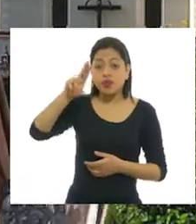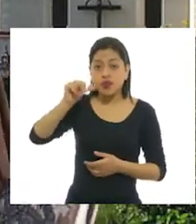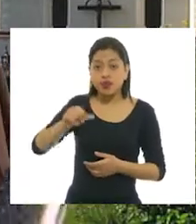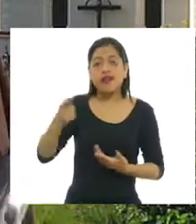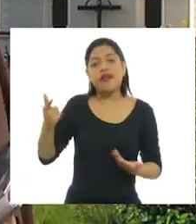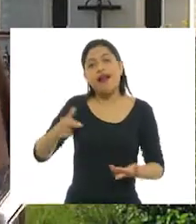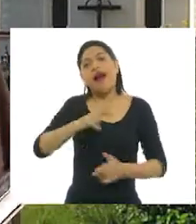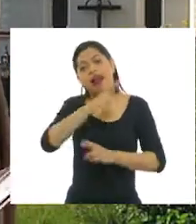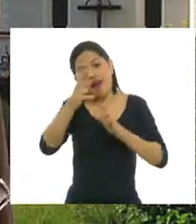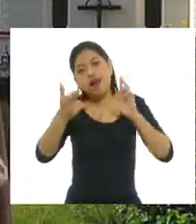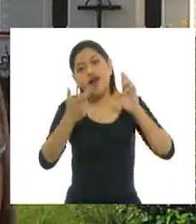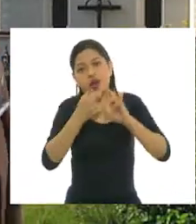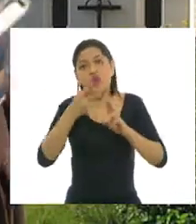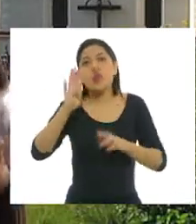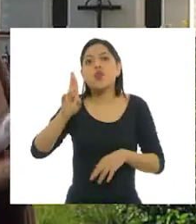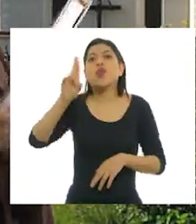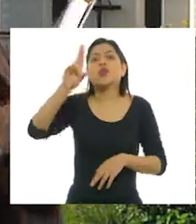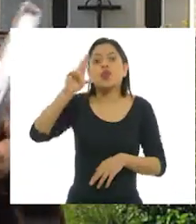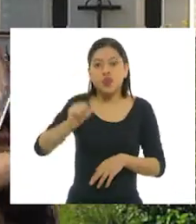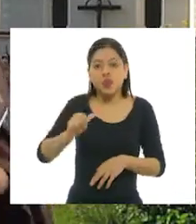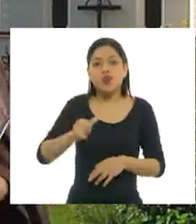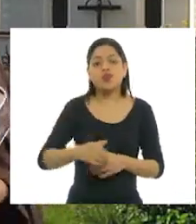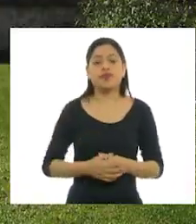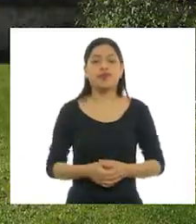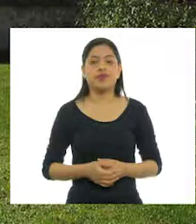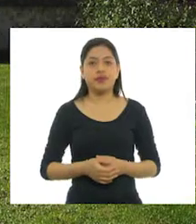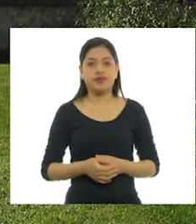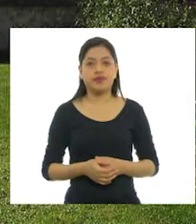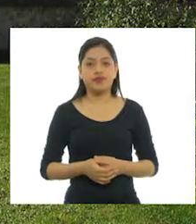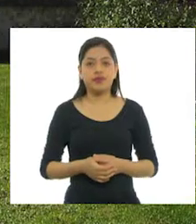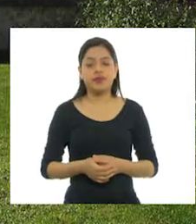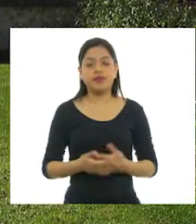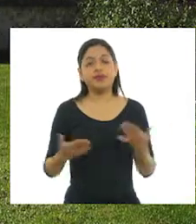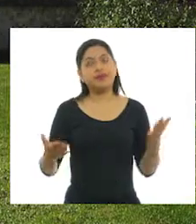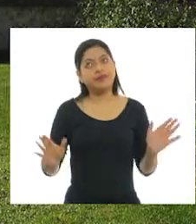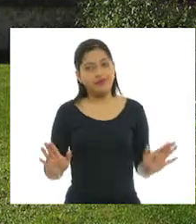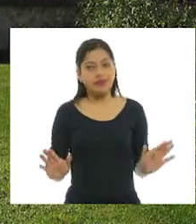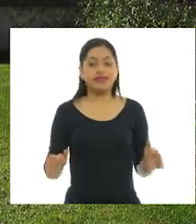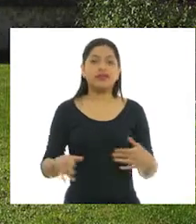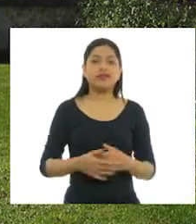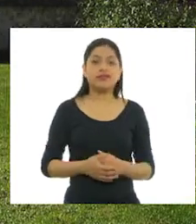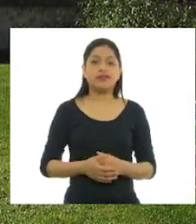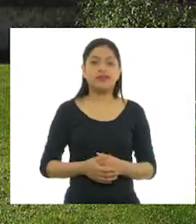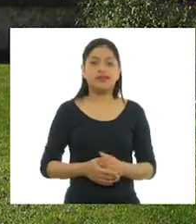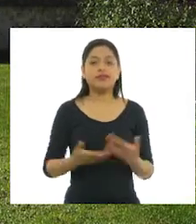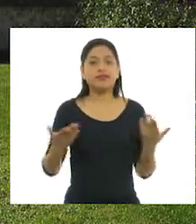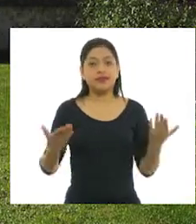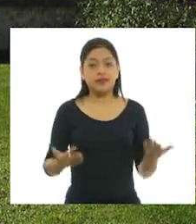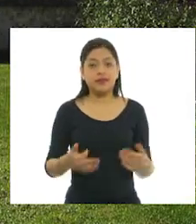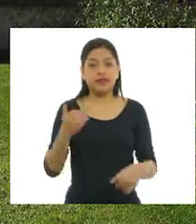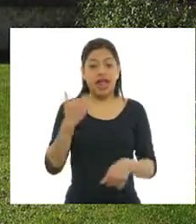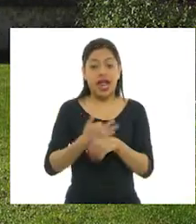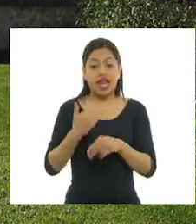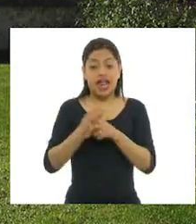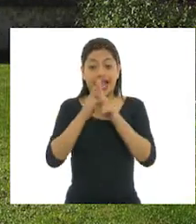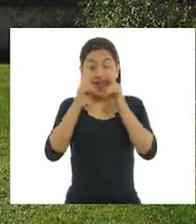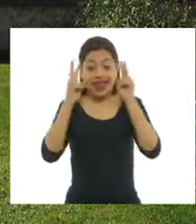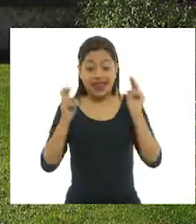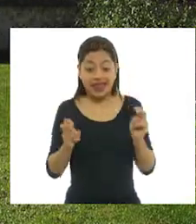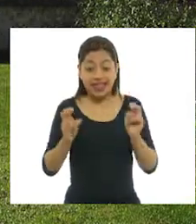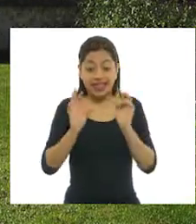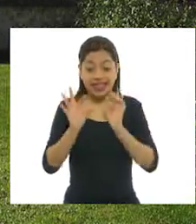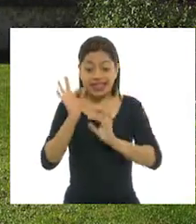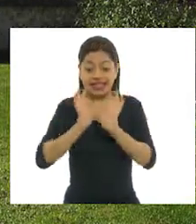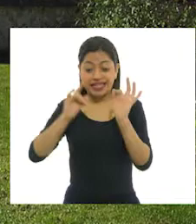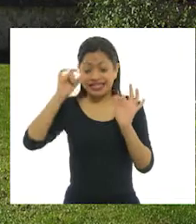de Bura. Entonces serán los poemas de Bura. Bueno, aceptamos que no nos quebramos la cabeza en el título.